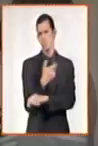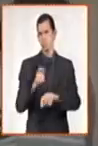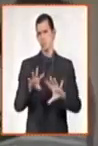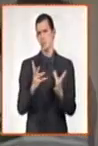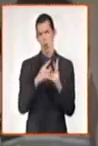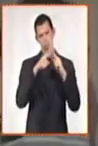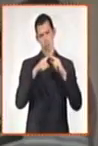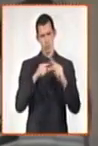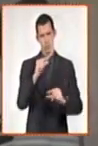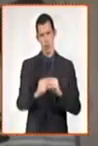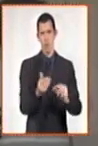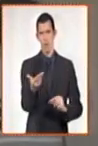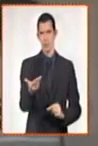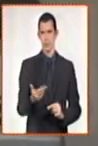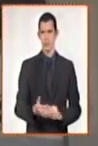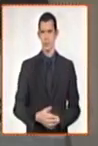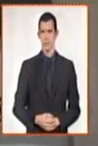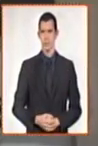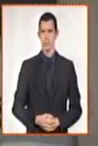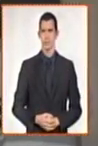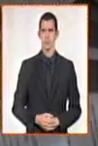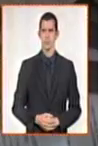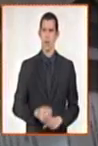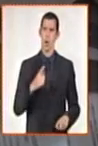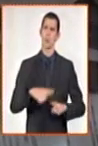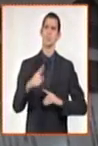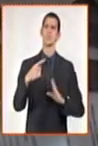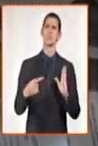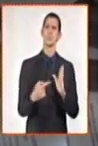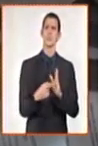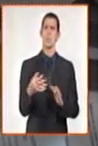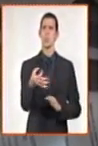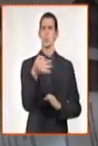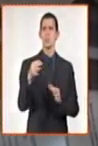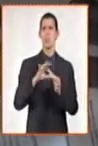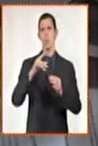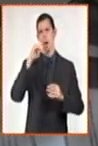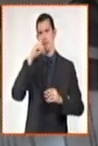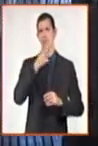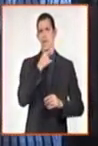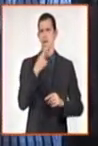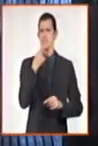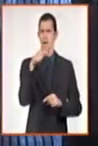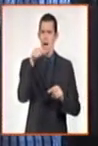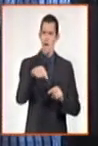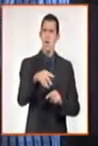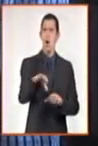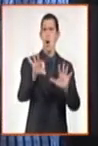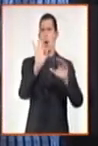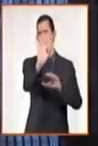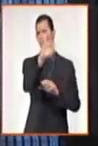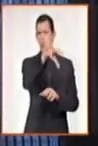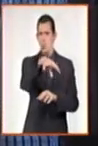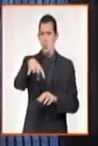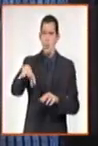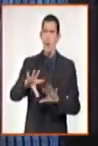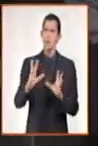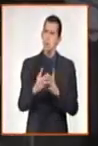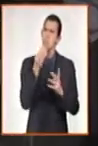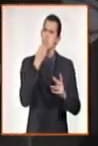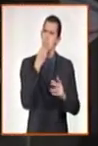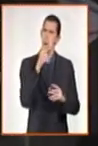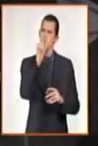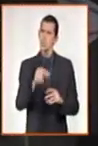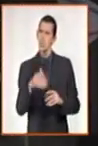la recuperación. También se precisó que el municipio cuenta con 8 oficinas de trámites e igual número de puntos